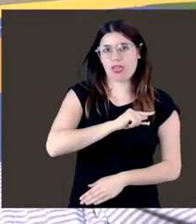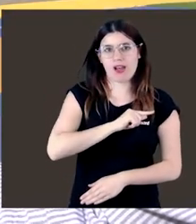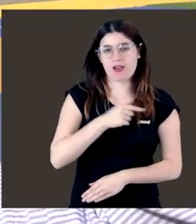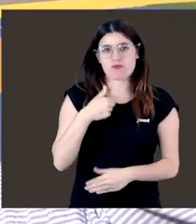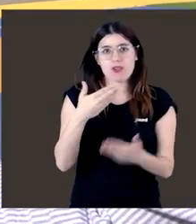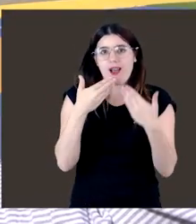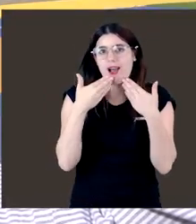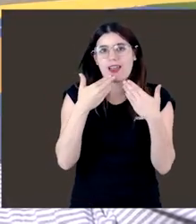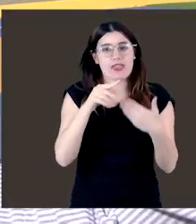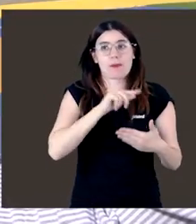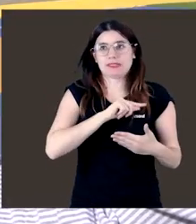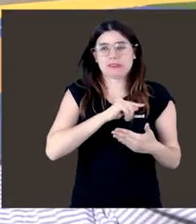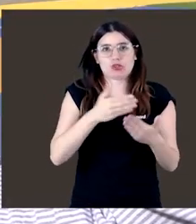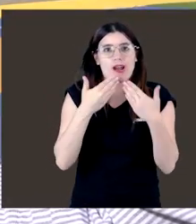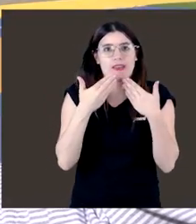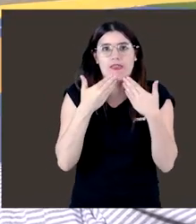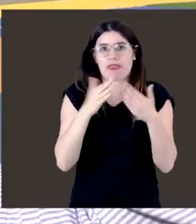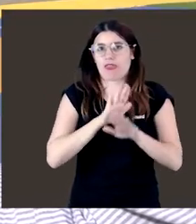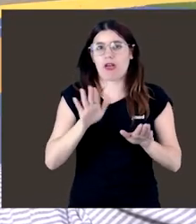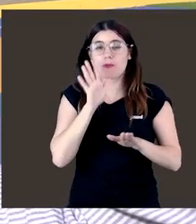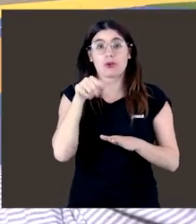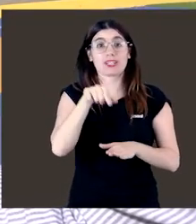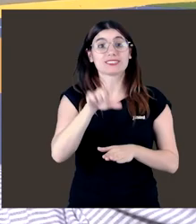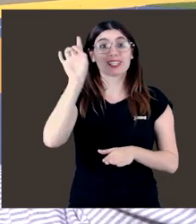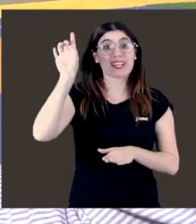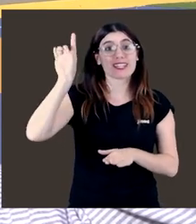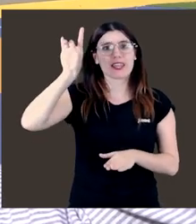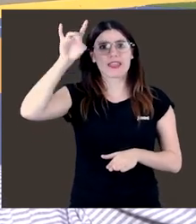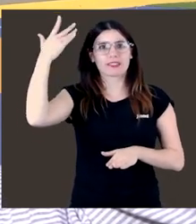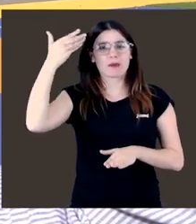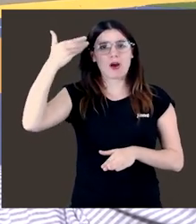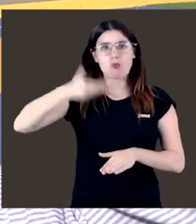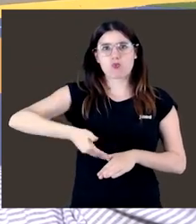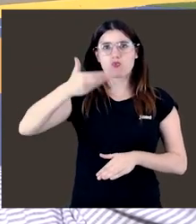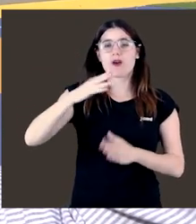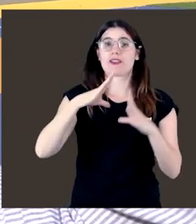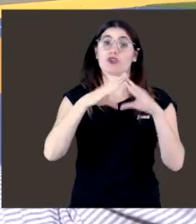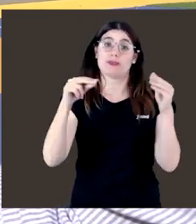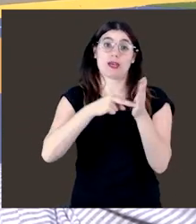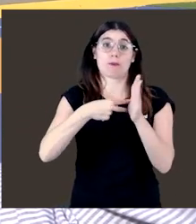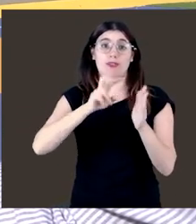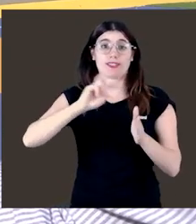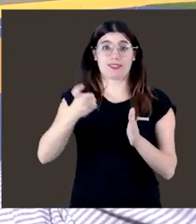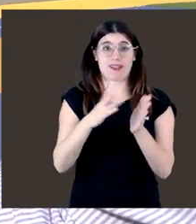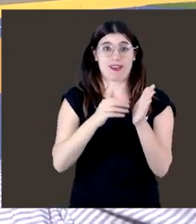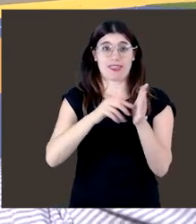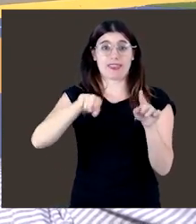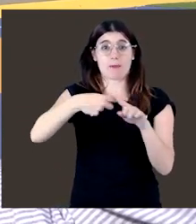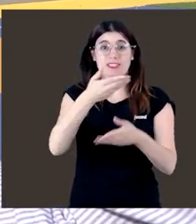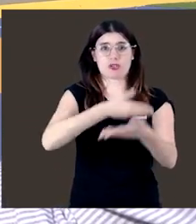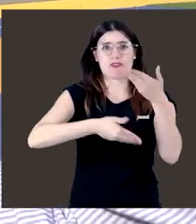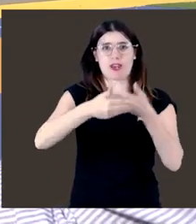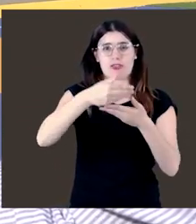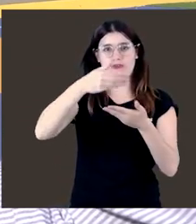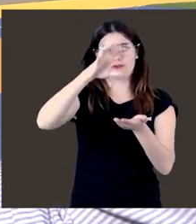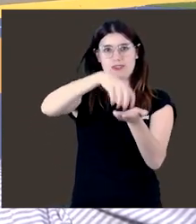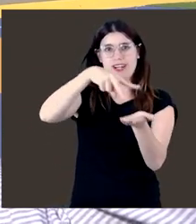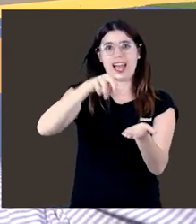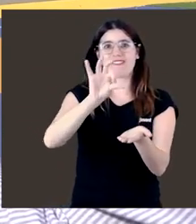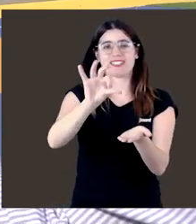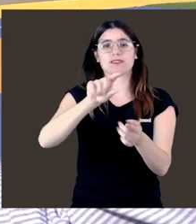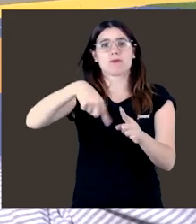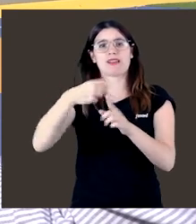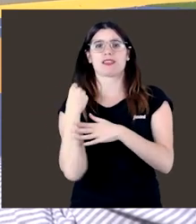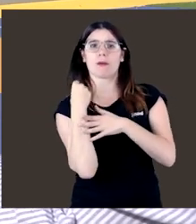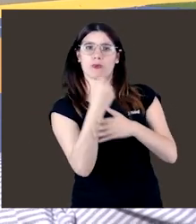estoy muy agradecida porque esta gran iniciativa de la Universidad Politécnica de Valencia en colaboración con Las Naves, con el